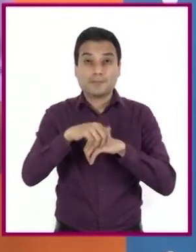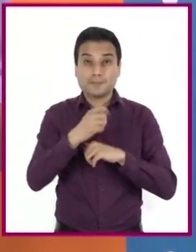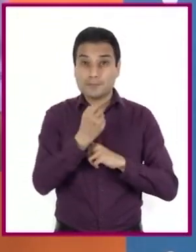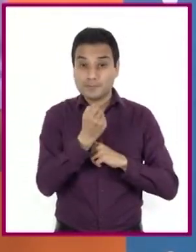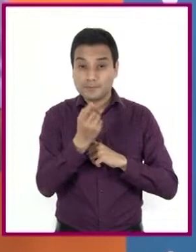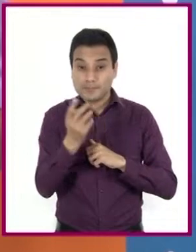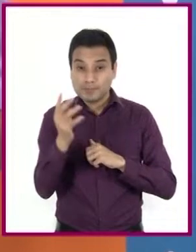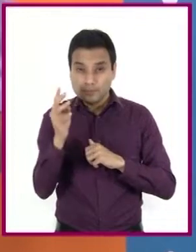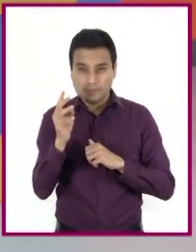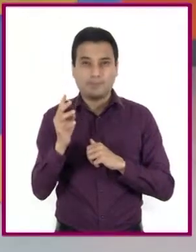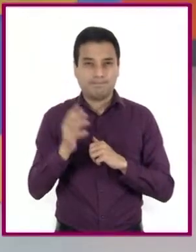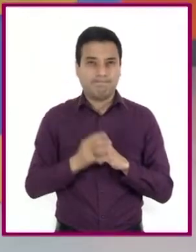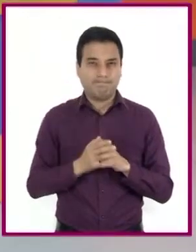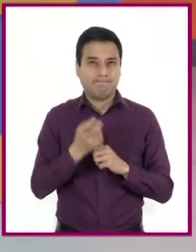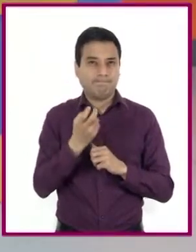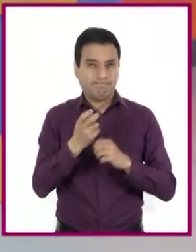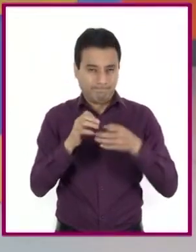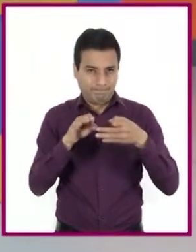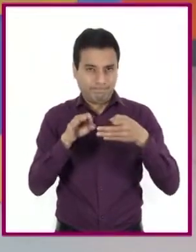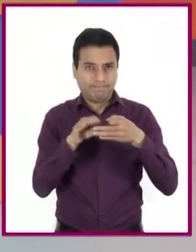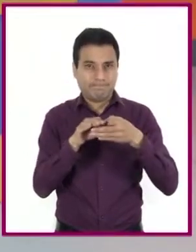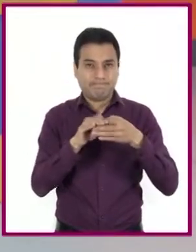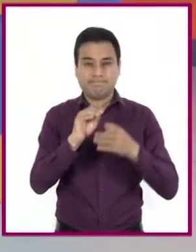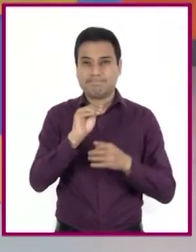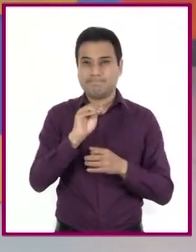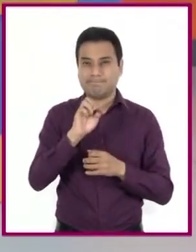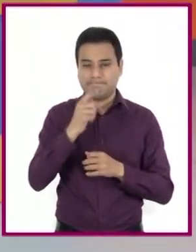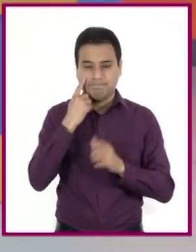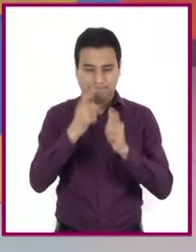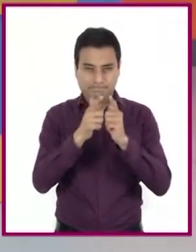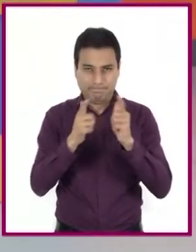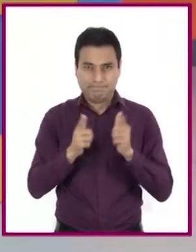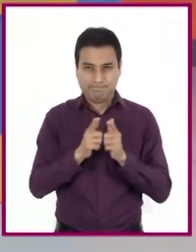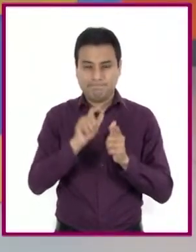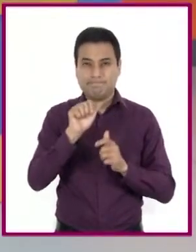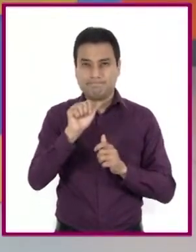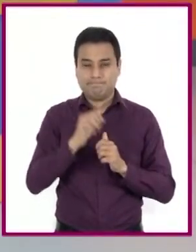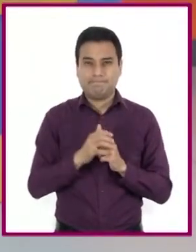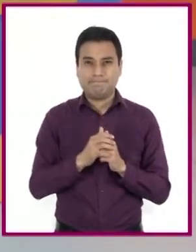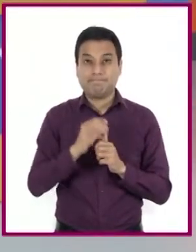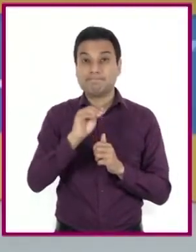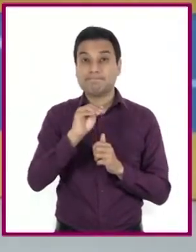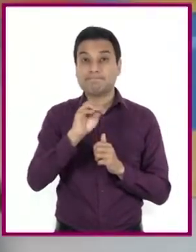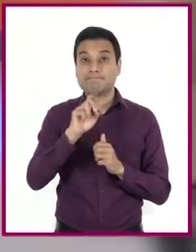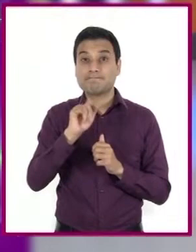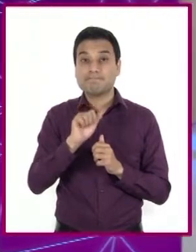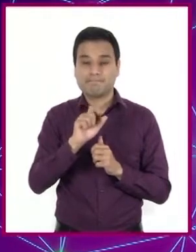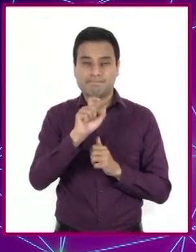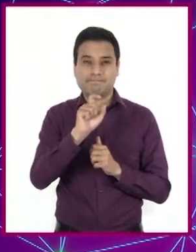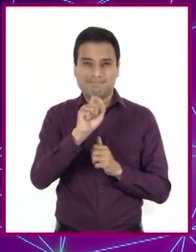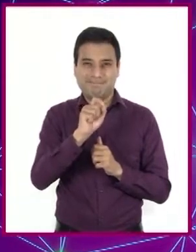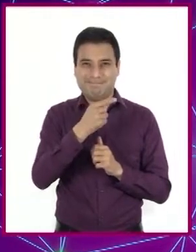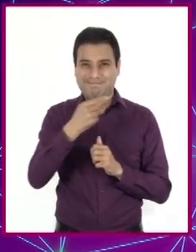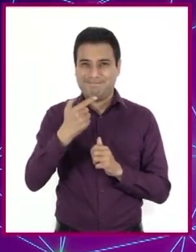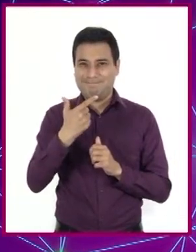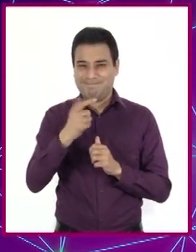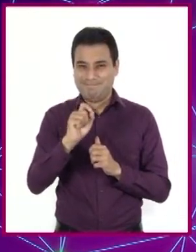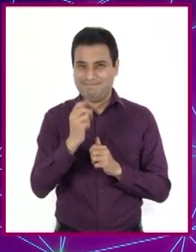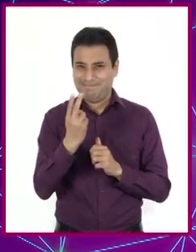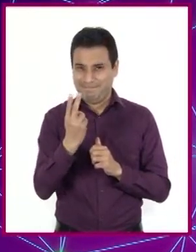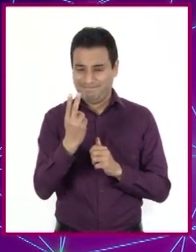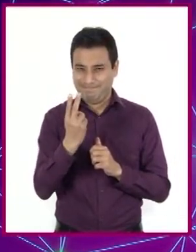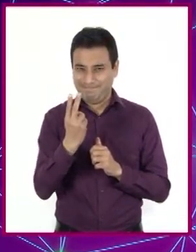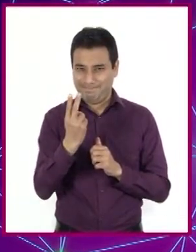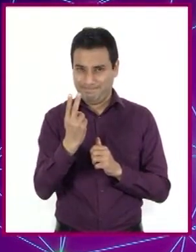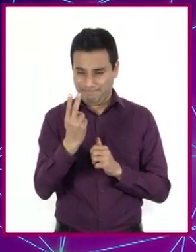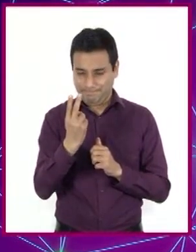de este intervalo. Para el grupo A, el valor de la media 20 menos 7.2 unidades